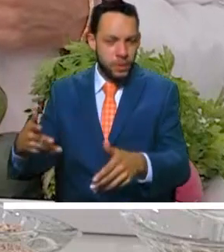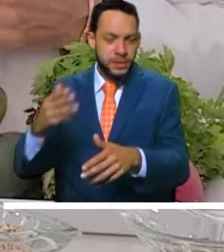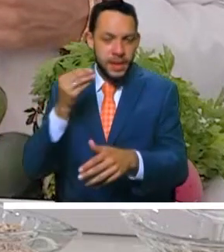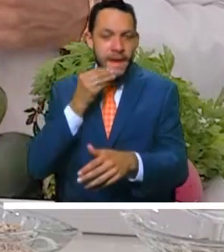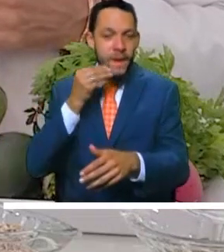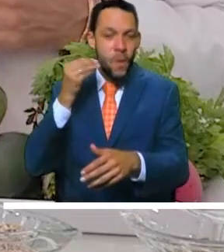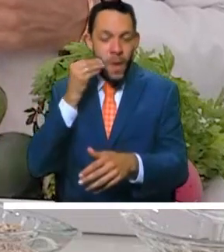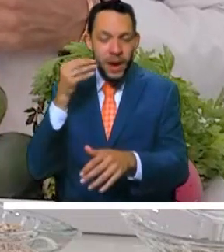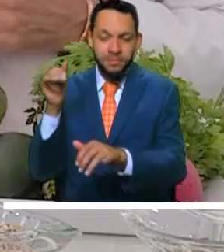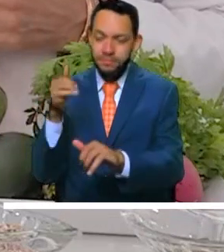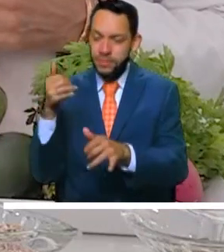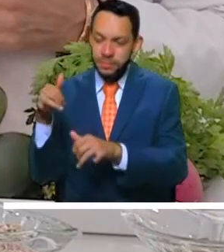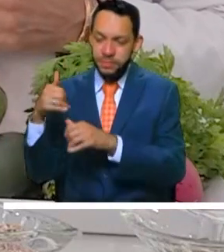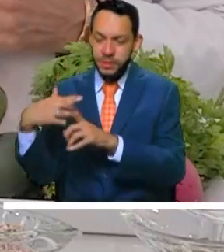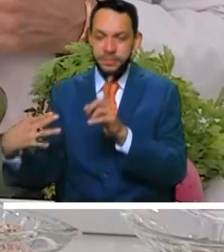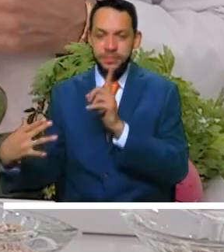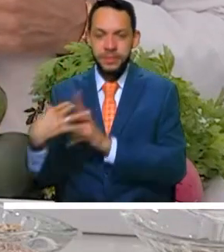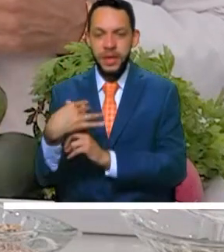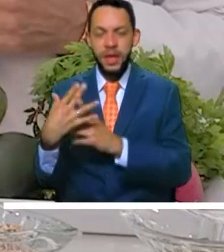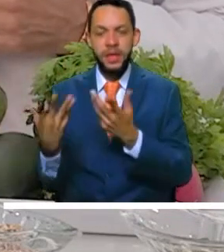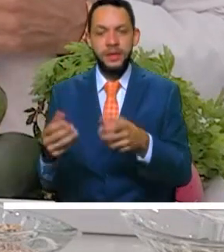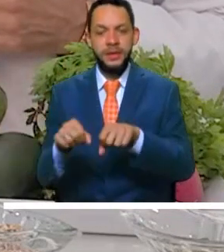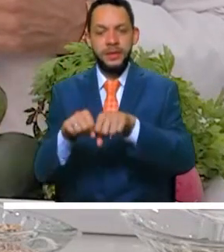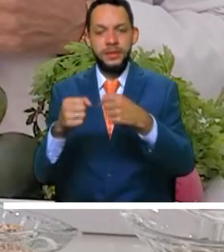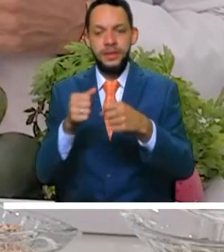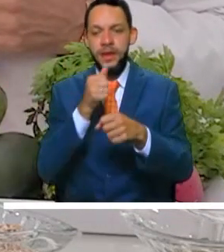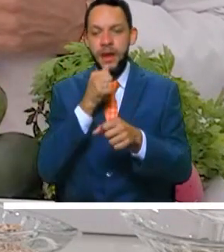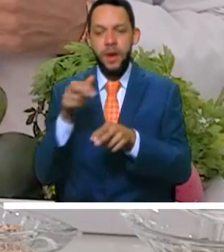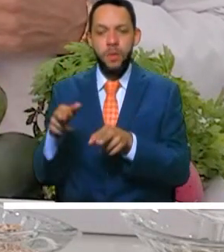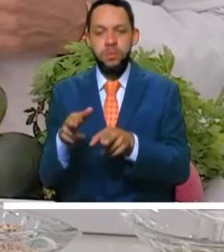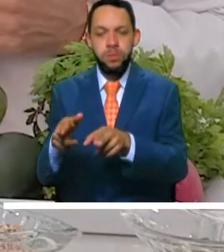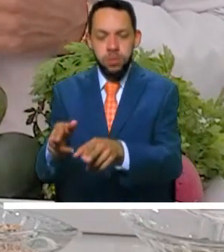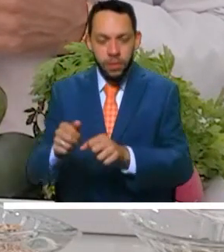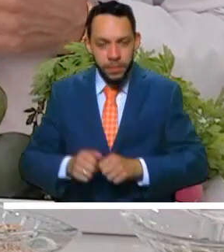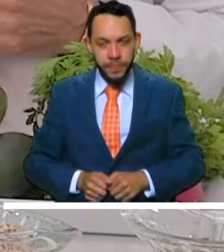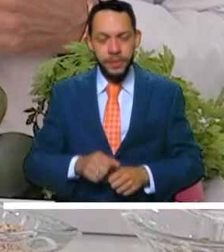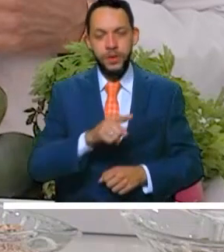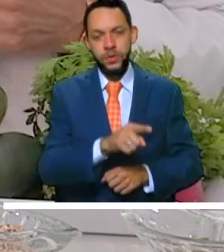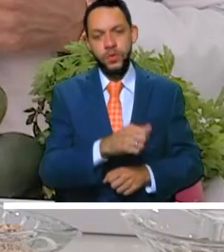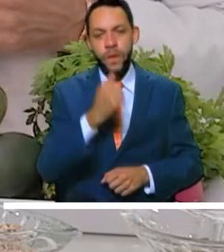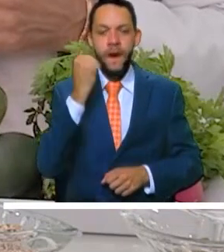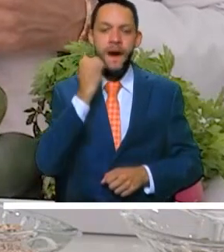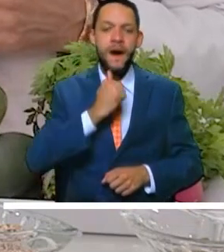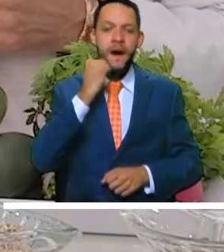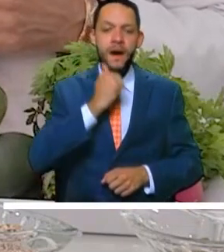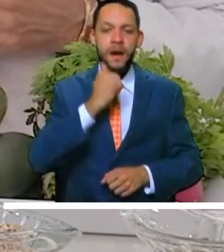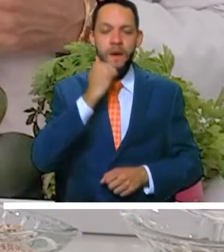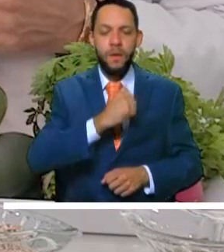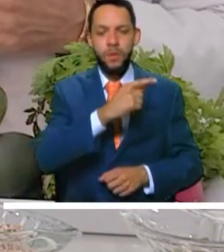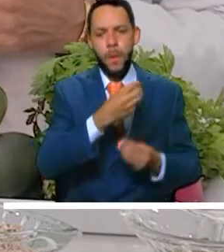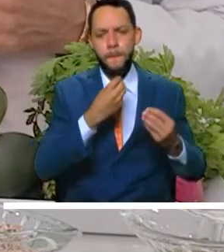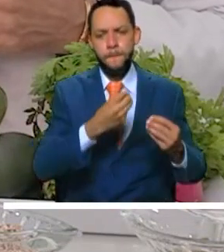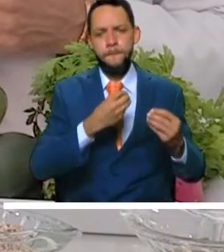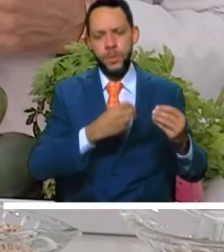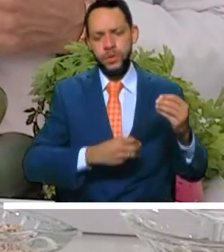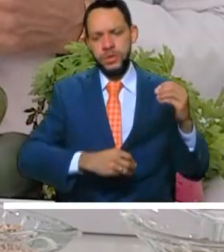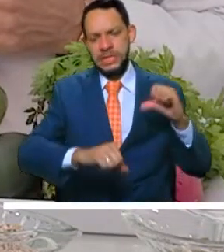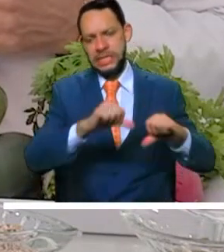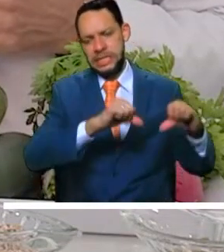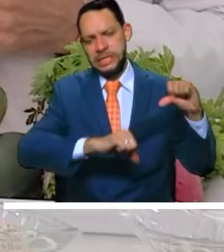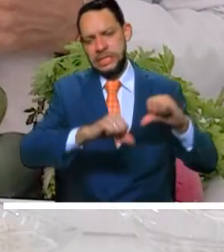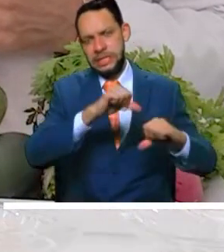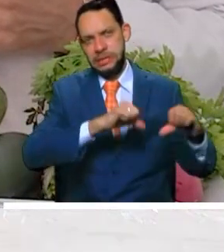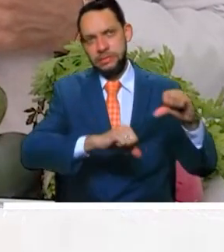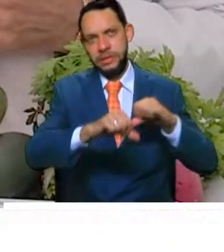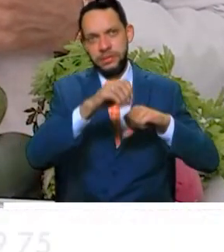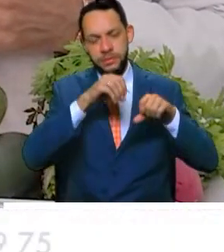van directamente al agua. ¿Y qué pasa esto? Por ejemplo, los detergentes contienen sulfatos que son los más complicados de tratar. O sea,